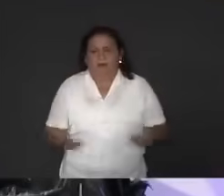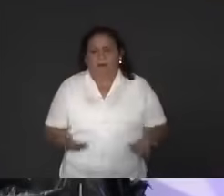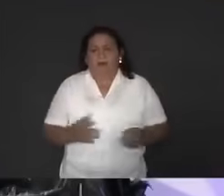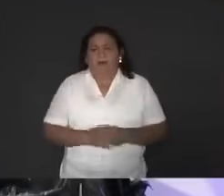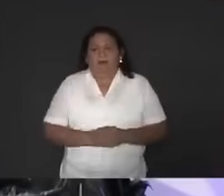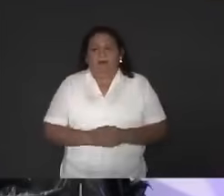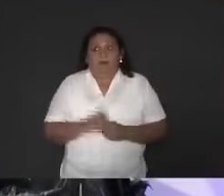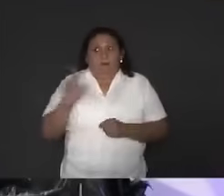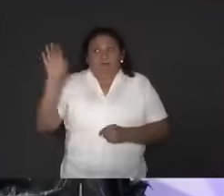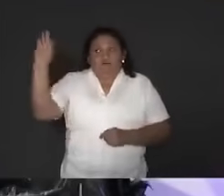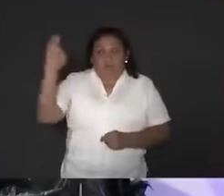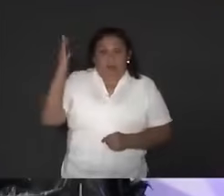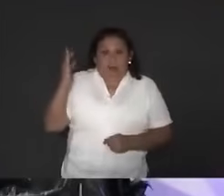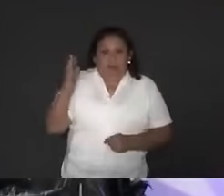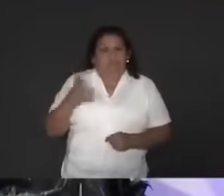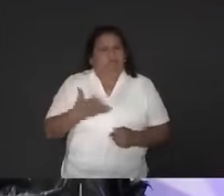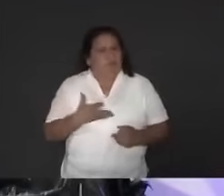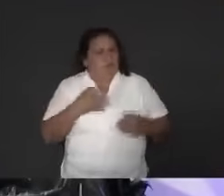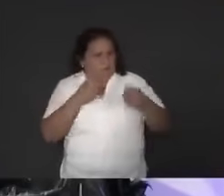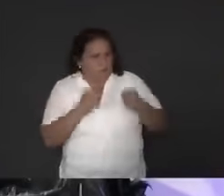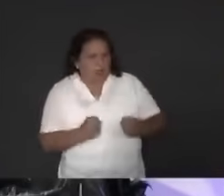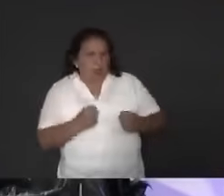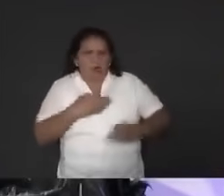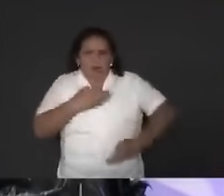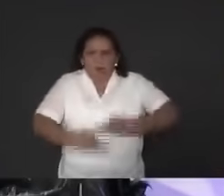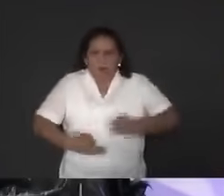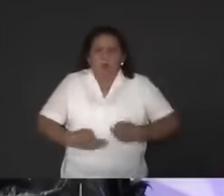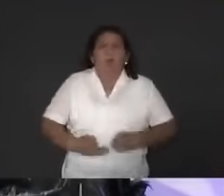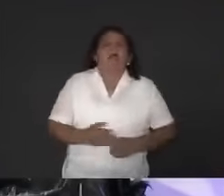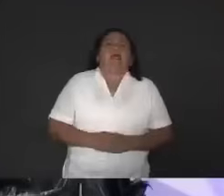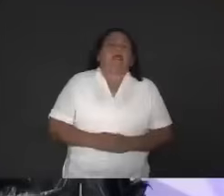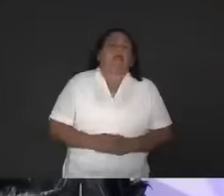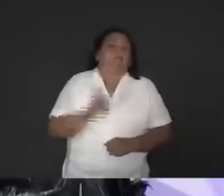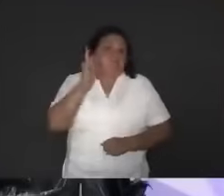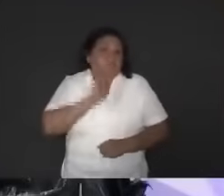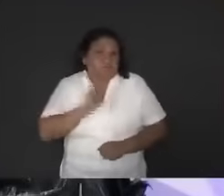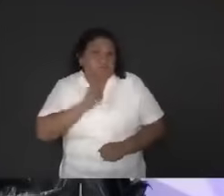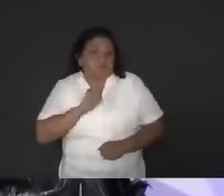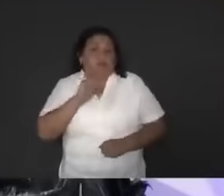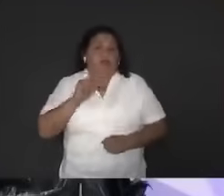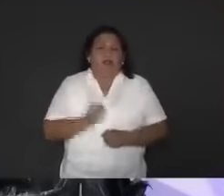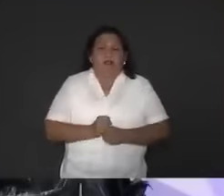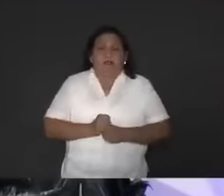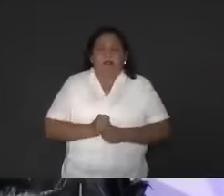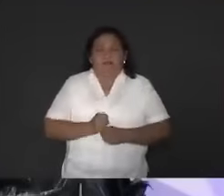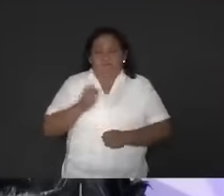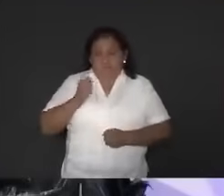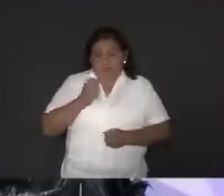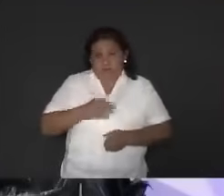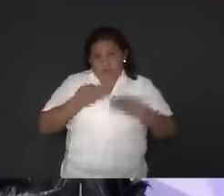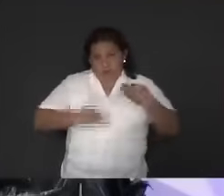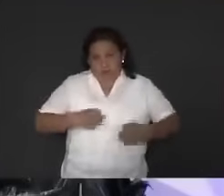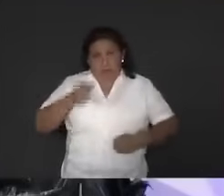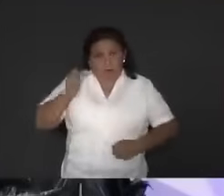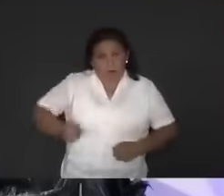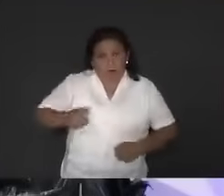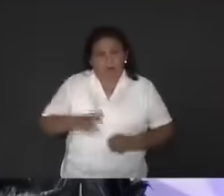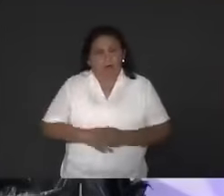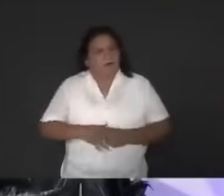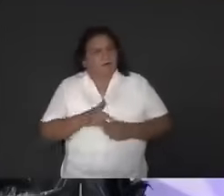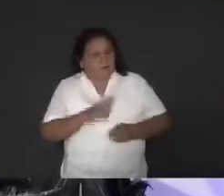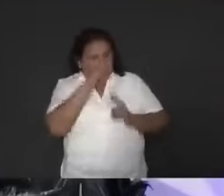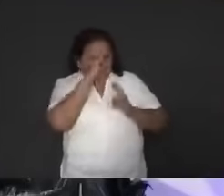a la fiscalía, que tengamos juezas, abogadas y magistradas que atiendan a las mujeres con empatía y